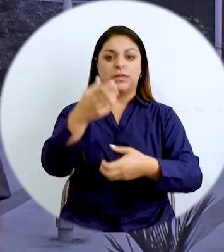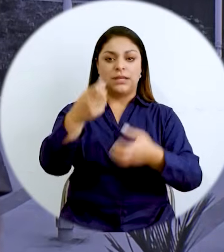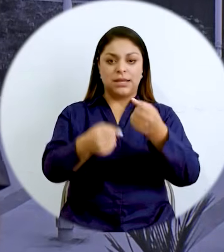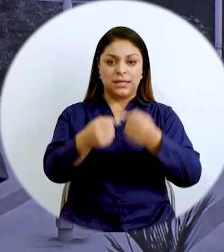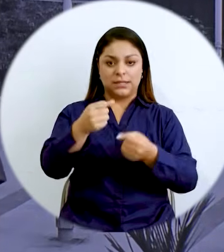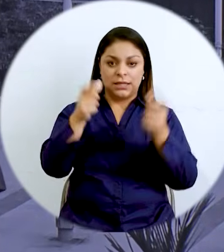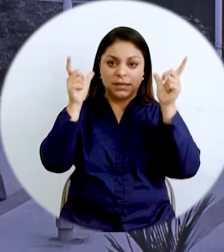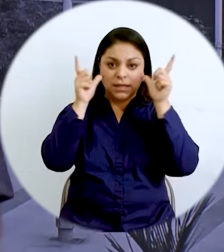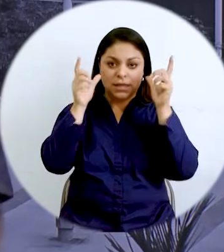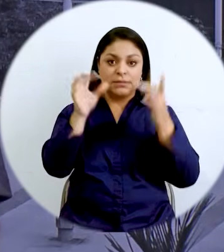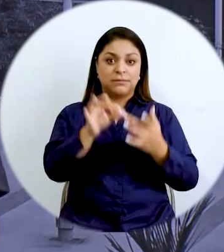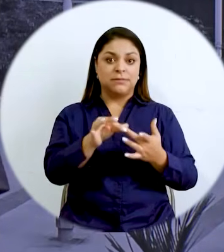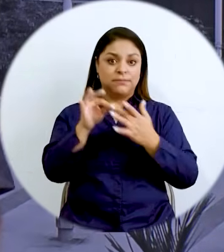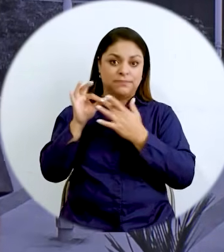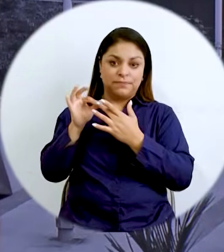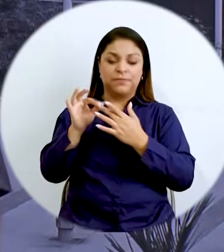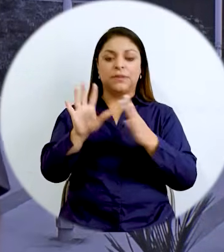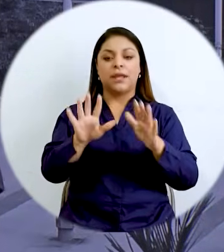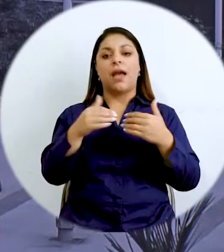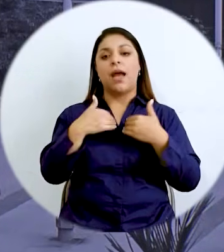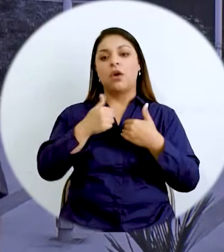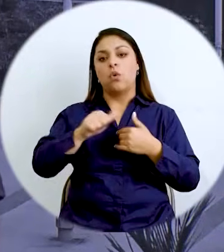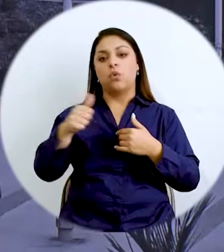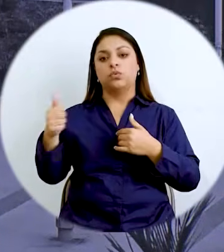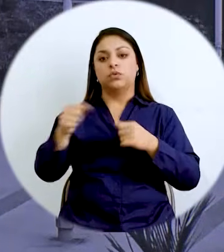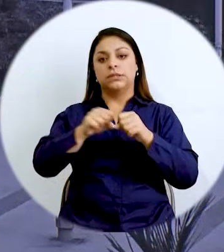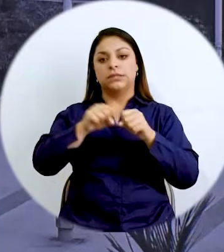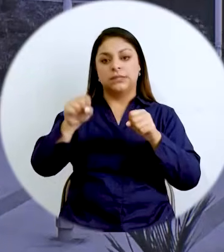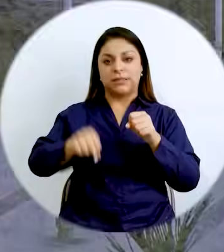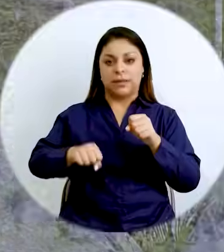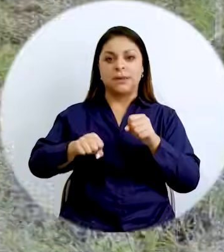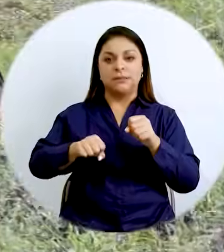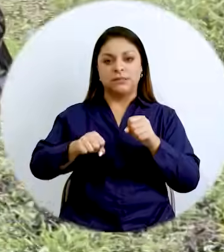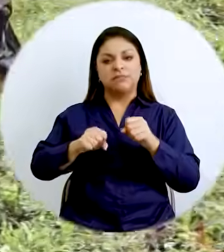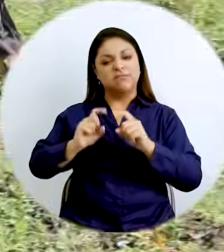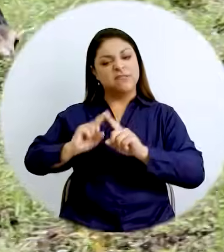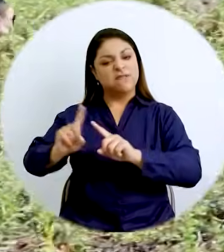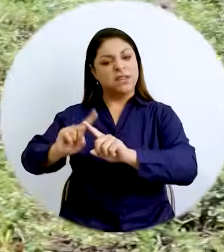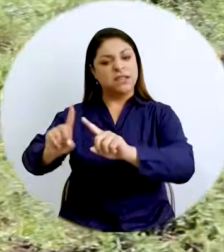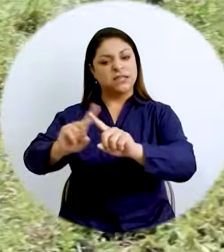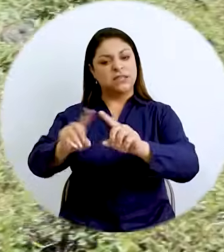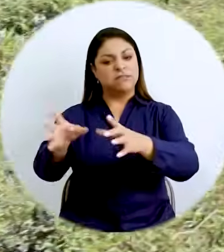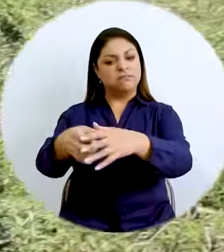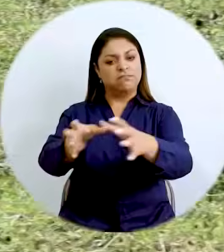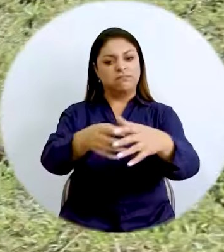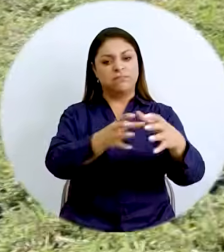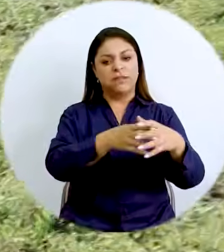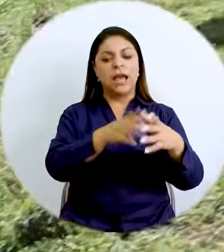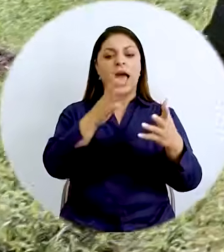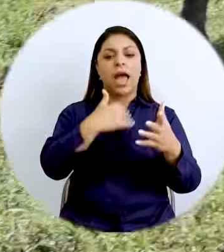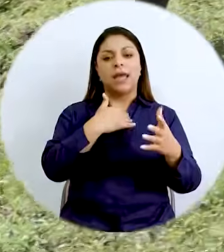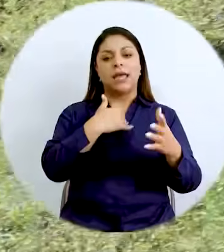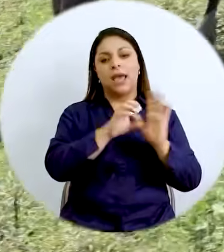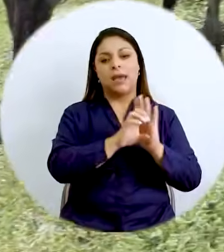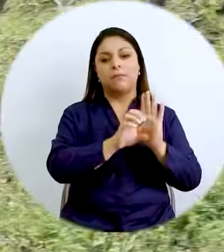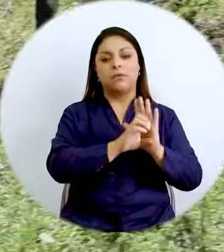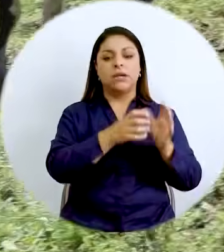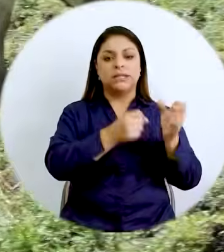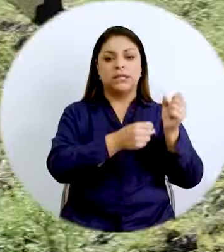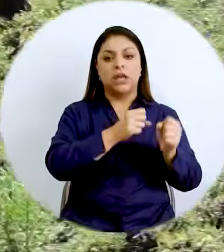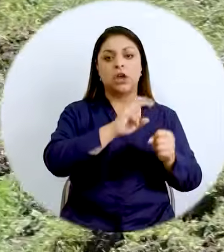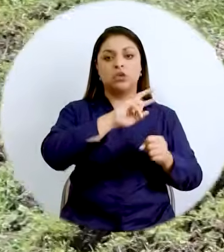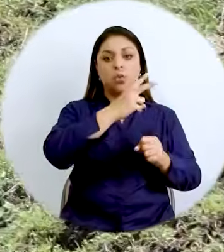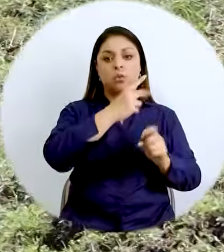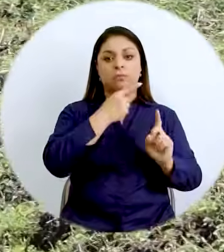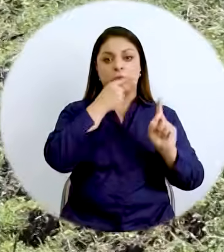especializada. Hay otros sistemas un poquito menos tecnificados, lechería de doble propósito, que son estas fincas donde